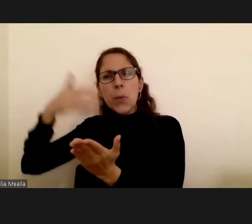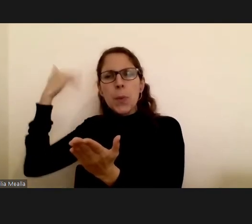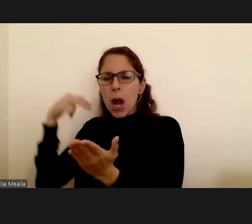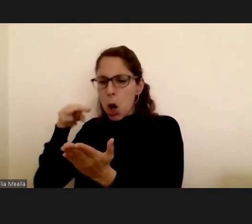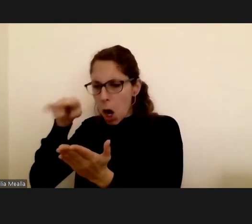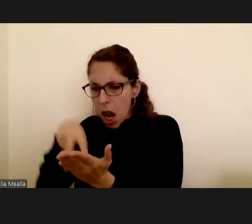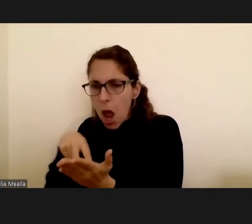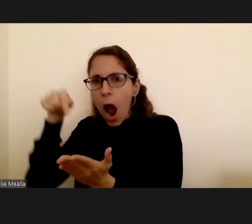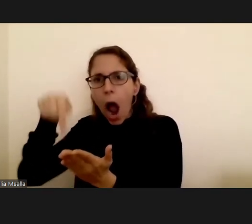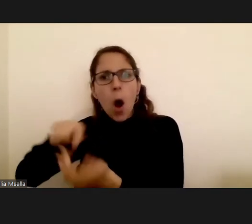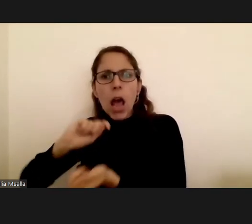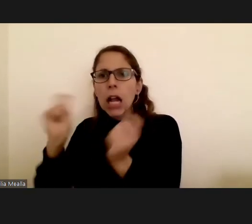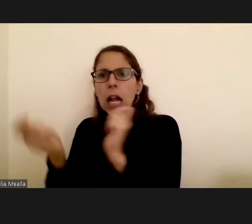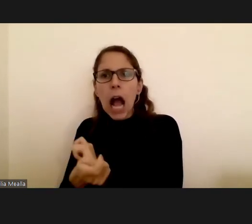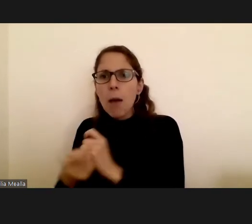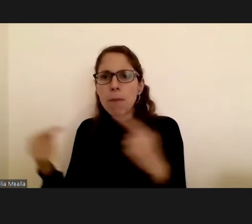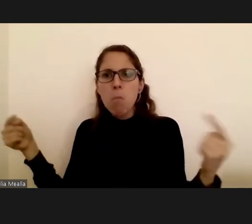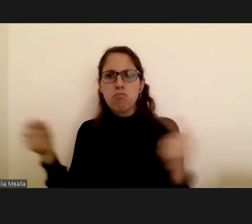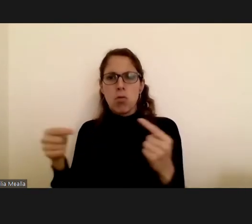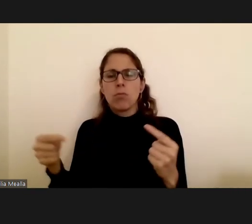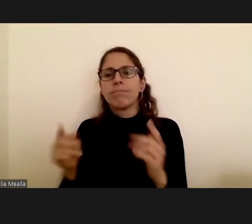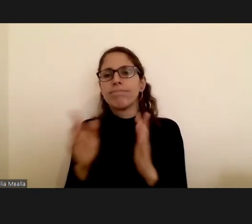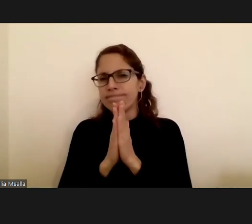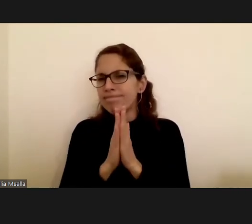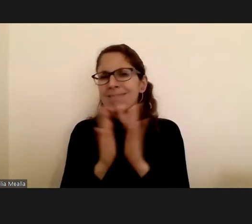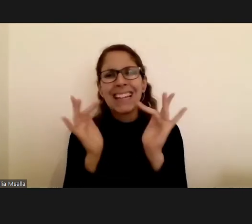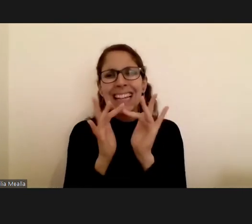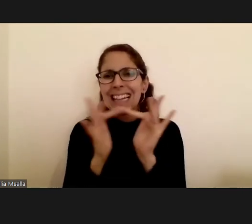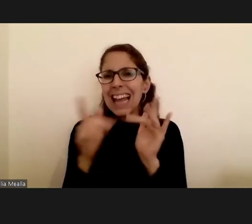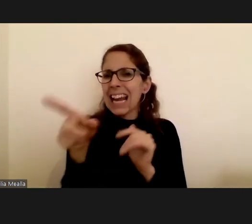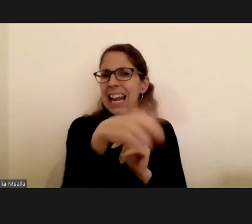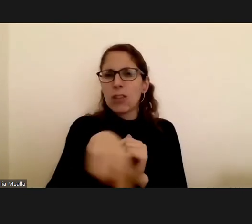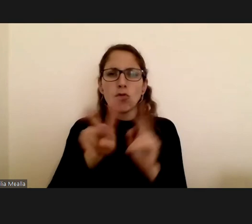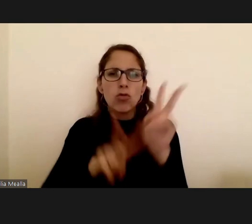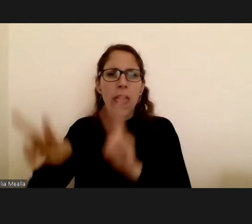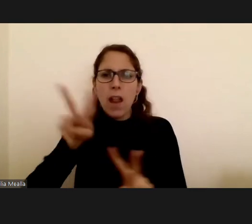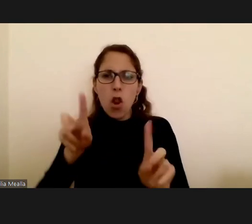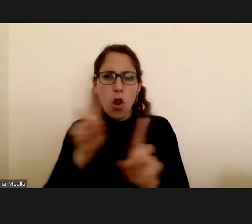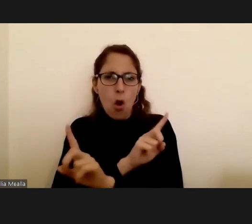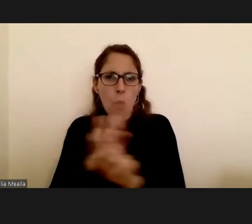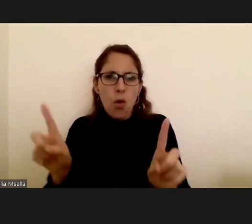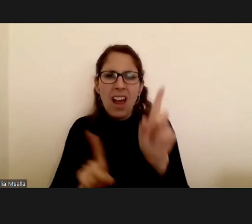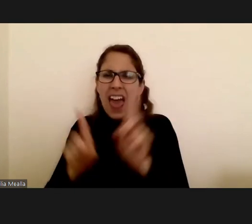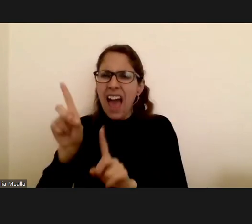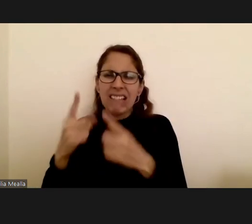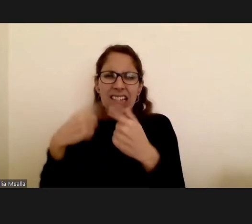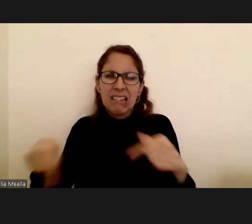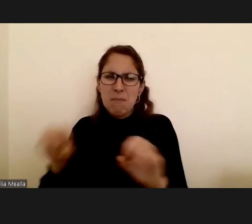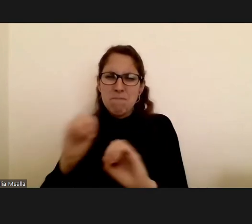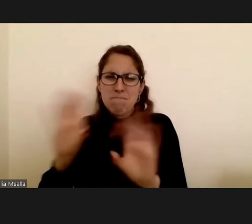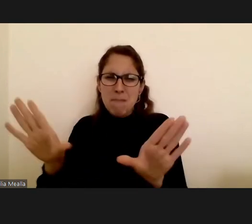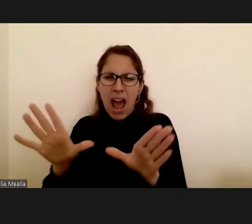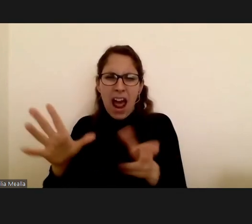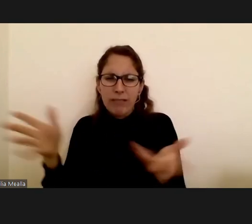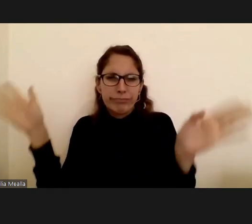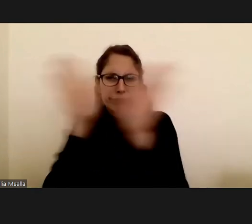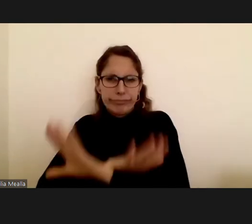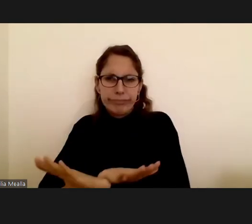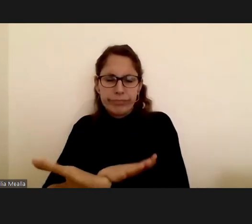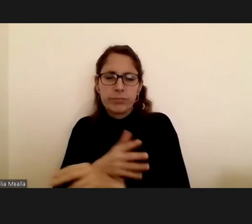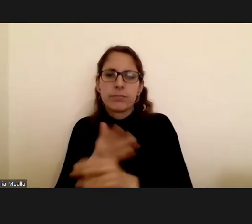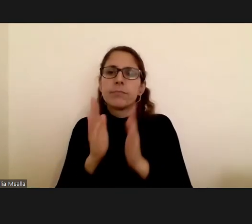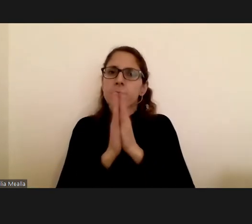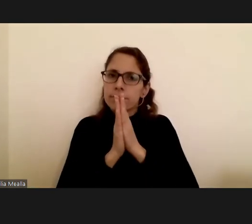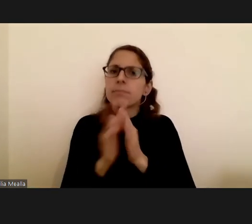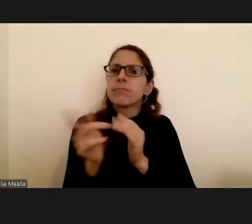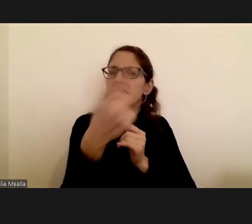eso, nada, no busquen por internet, porque van a encontrar cosas que por ahí no están bien. Entonces, guíense por solo el